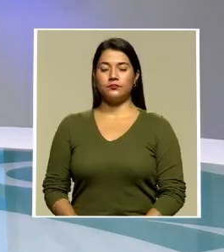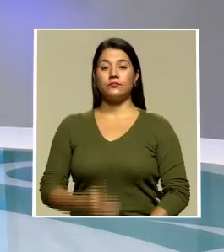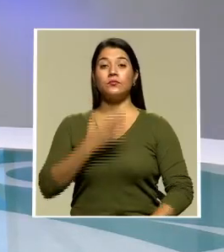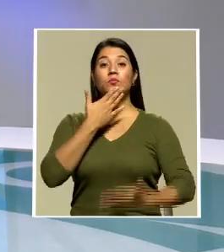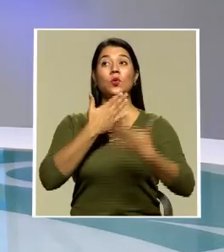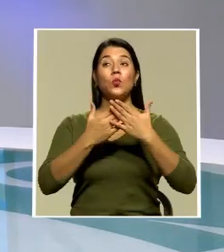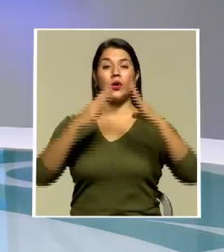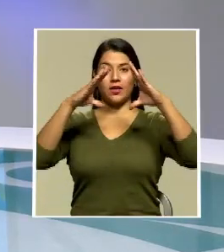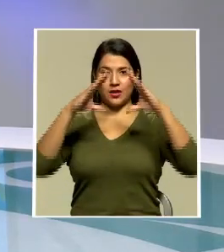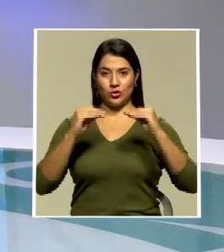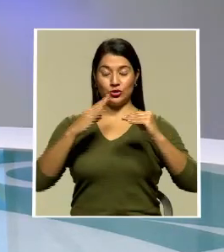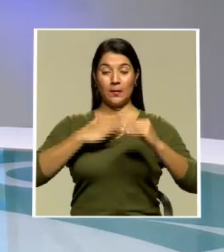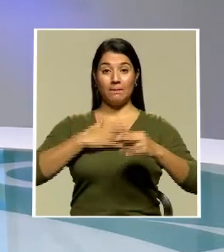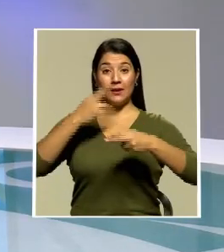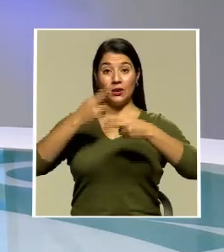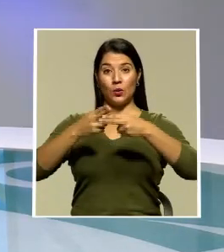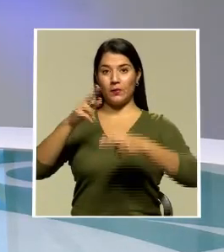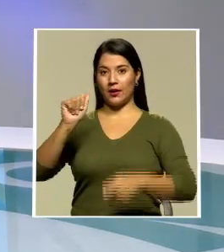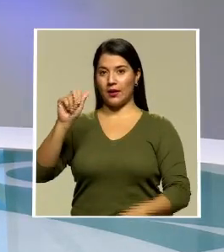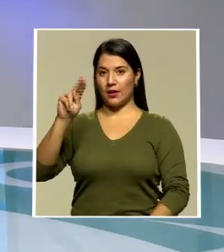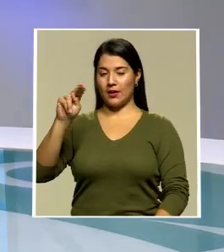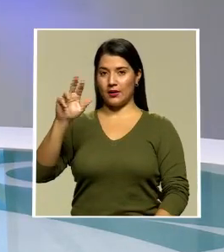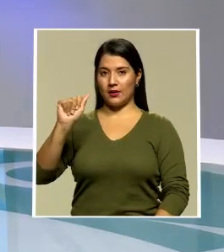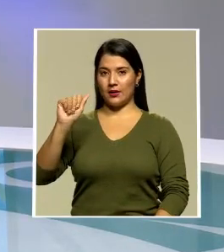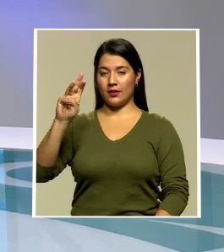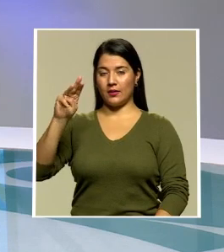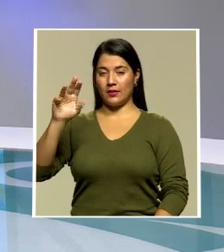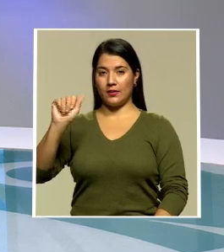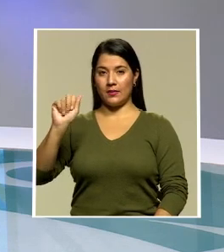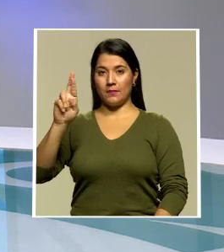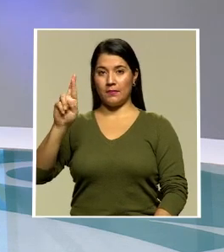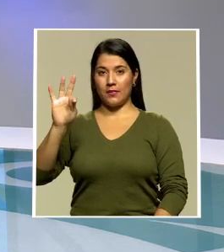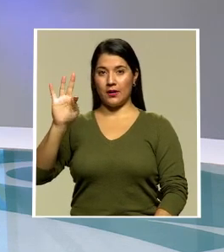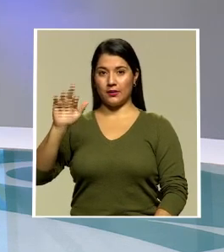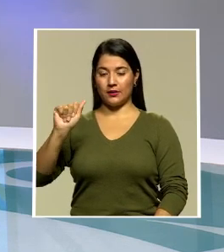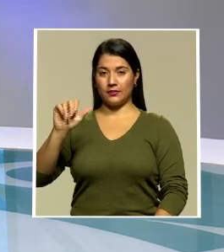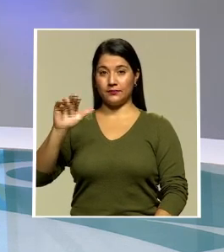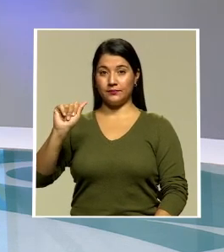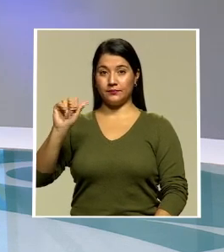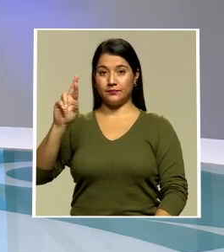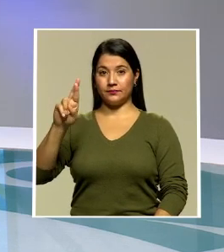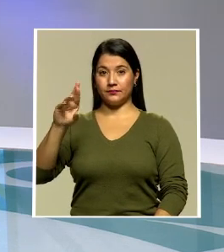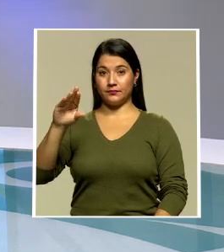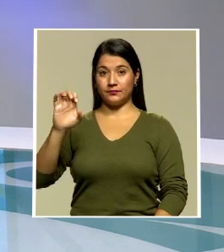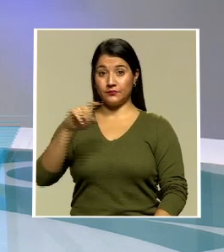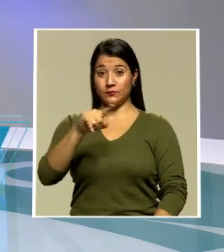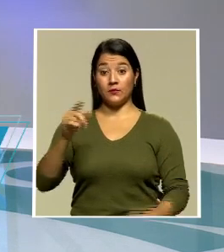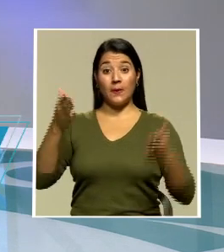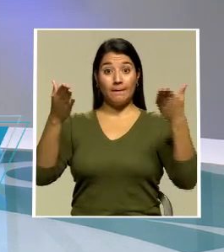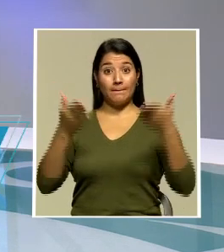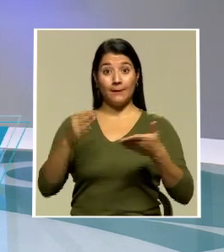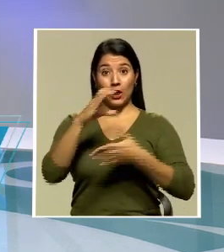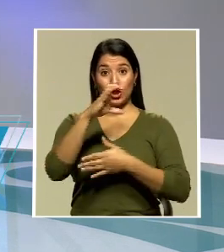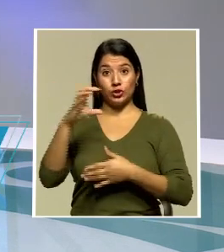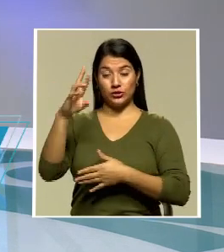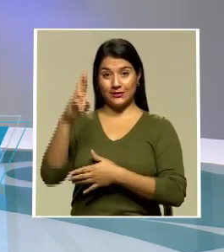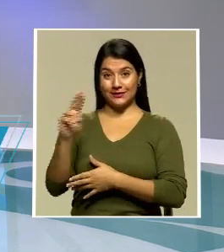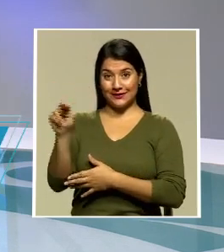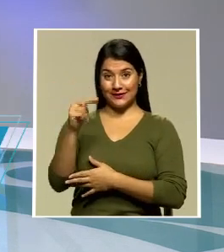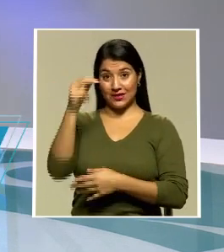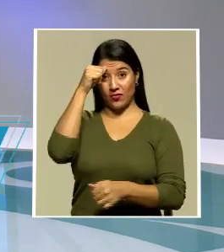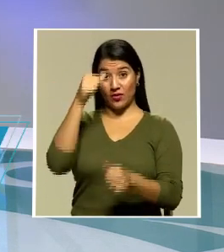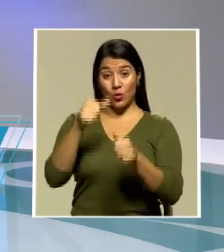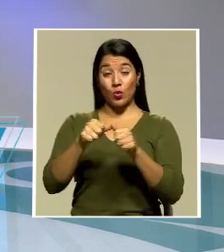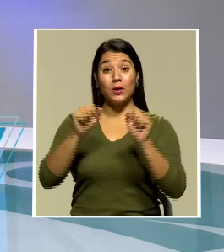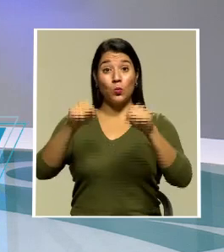tal? Muy buenas noches, les saluda Ana Marta Arce, bienvenidos a nuestra edición estelar de Costa Rica Noticias. Les recordamos que nos puede seguir a través de